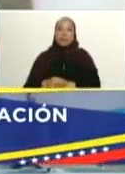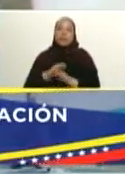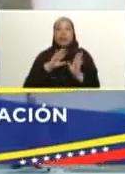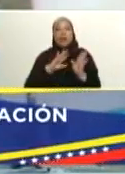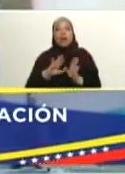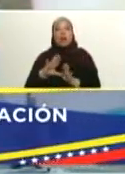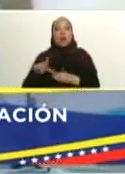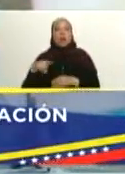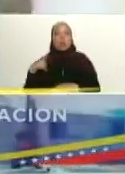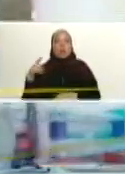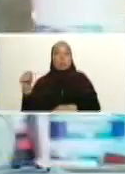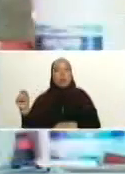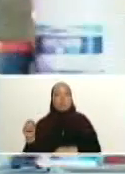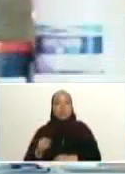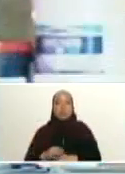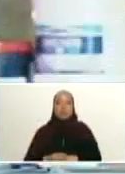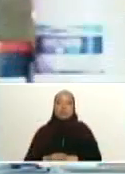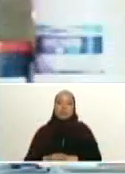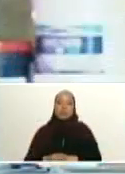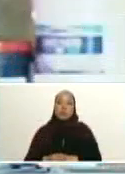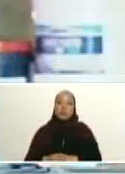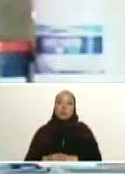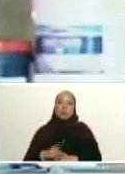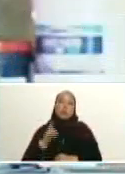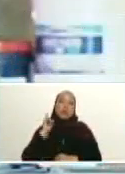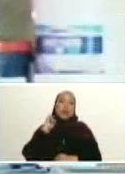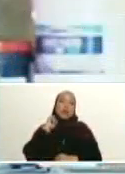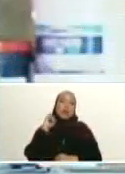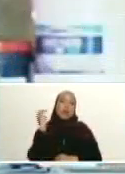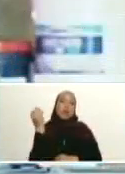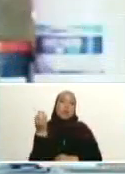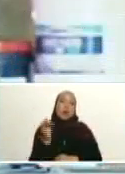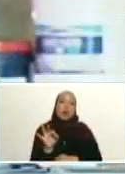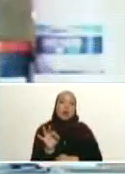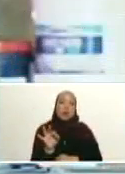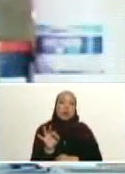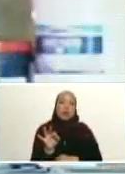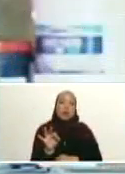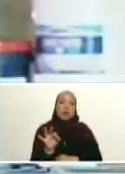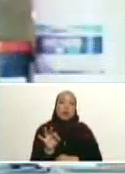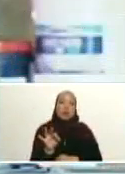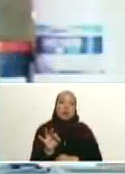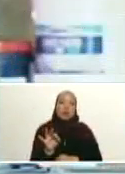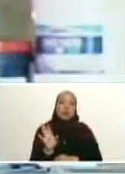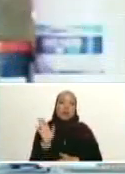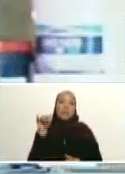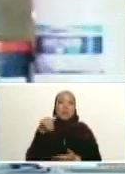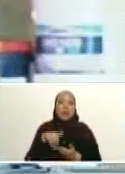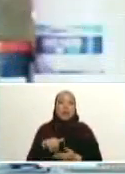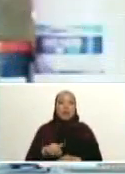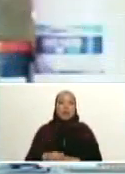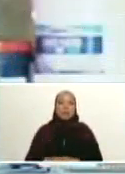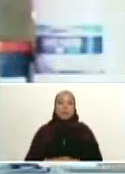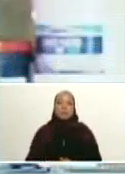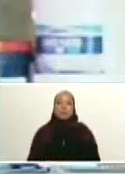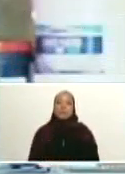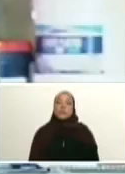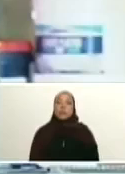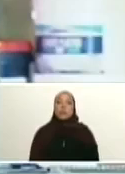vamos directamente a Guarena. ¿Ah? Guarenas, allá está